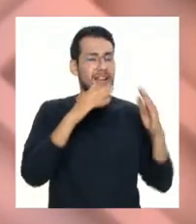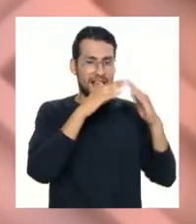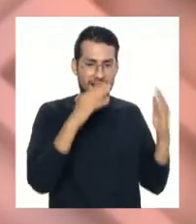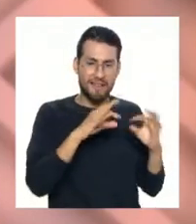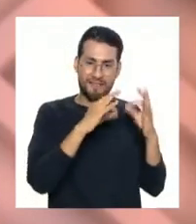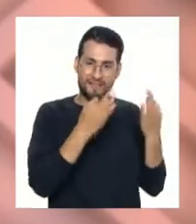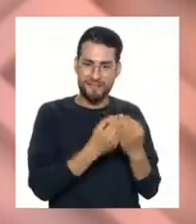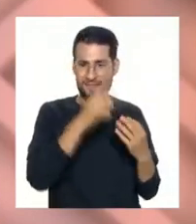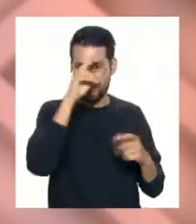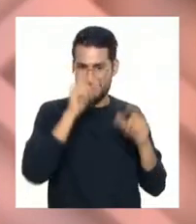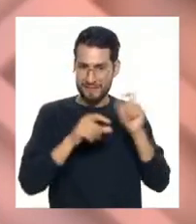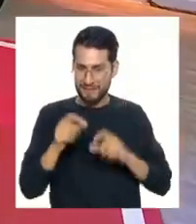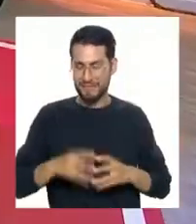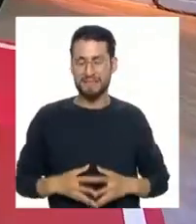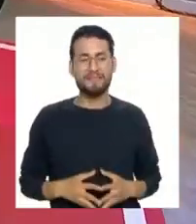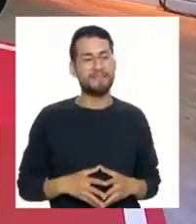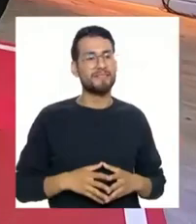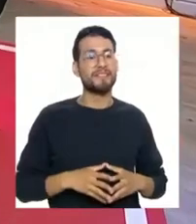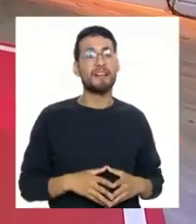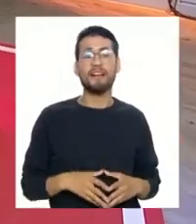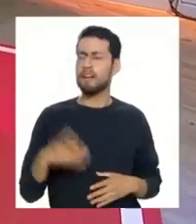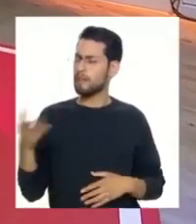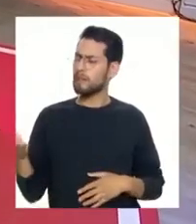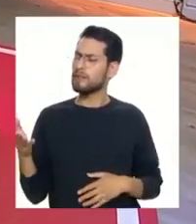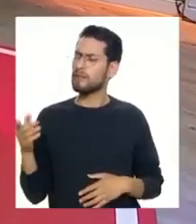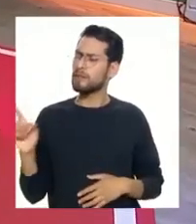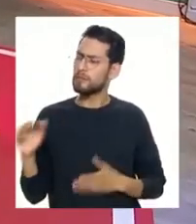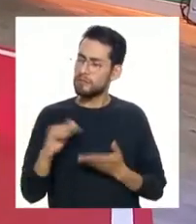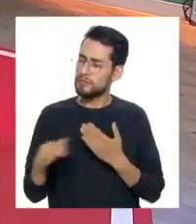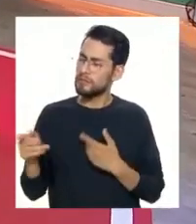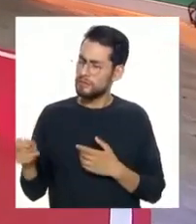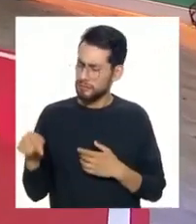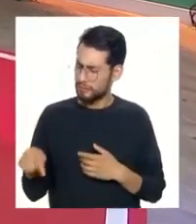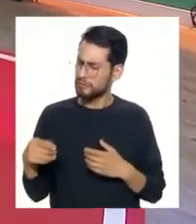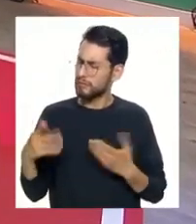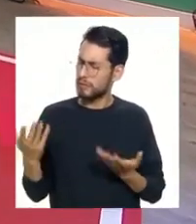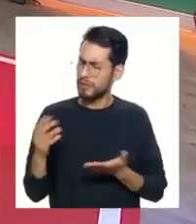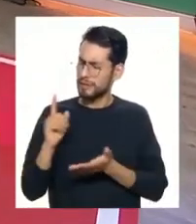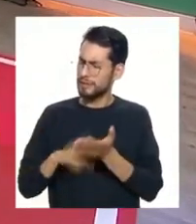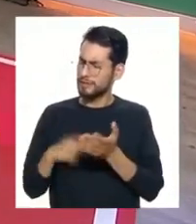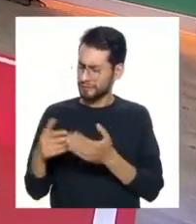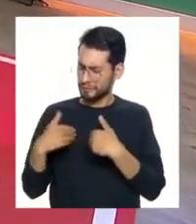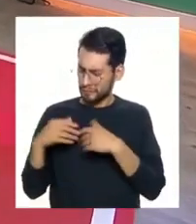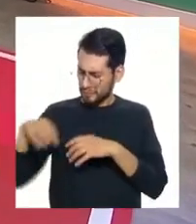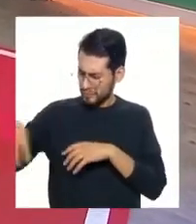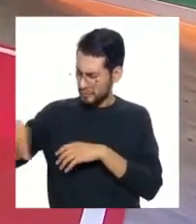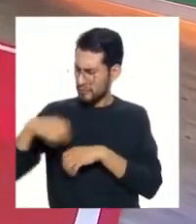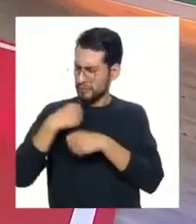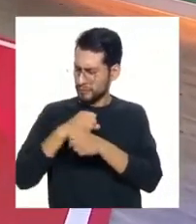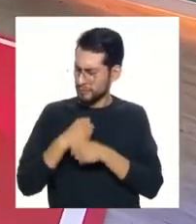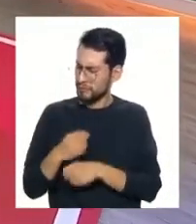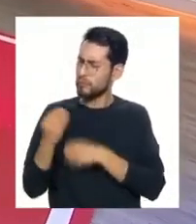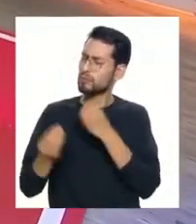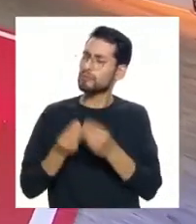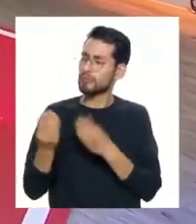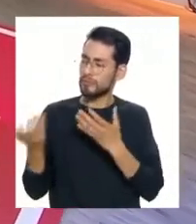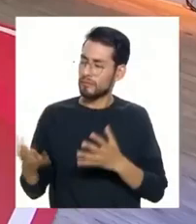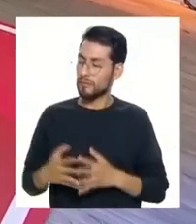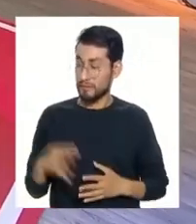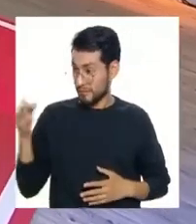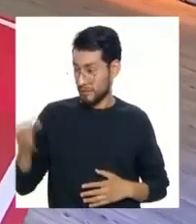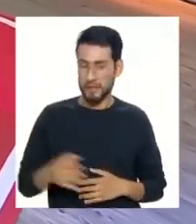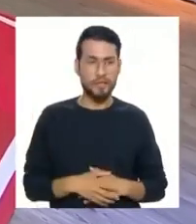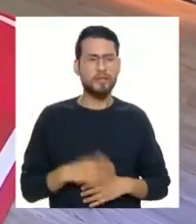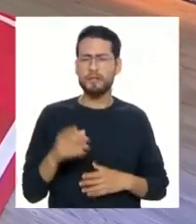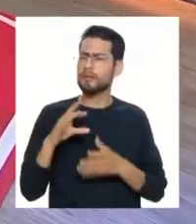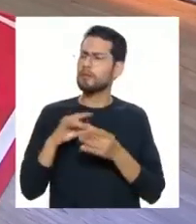casa y a las familias peruanas. Ahora, tú nos has traído, perdón, Uchi, tú nos has traído un poquito cómo es el procedimiento de cómo se hace esto, ¿verdad?